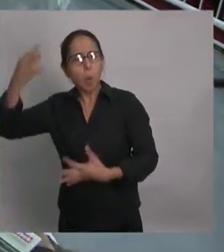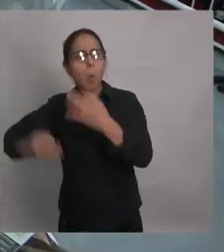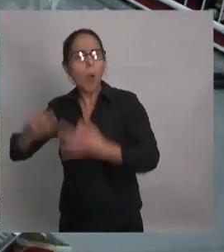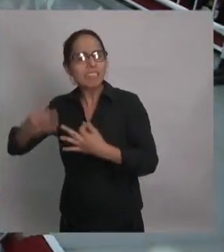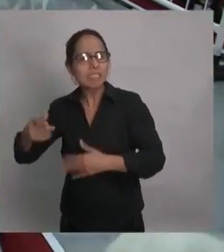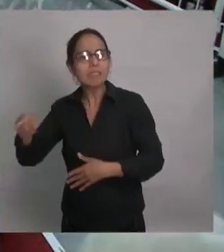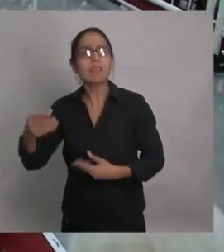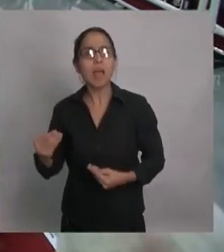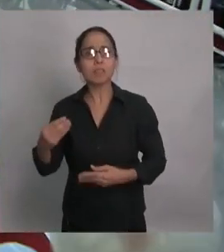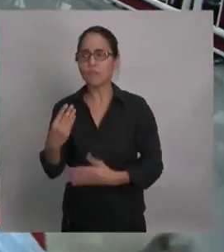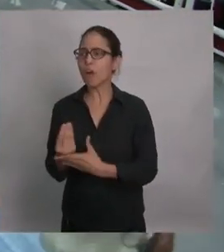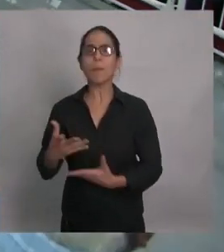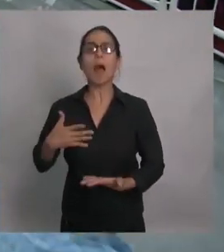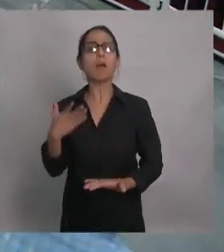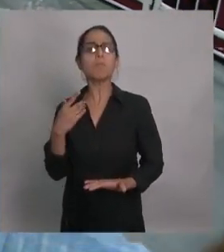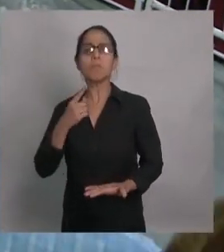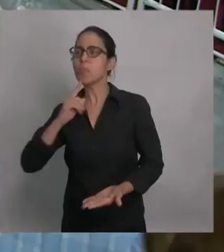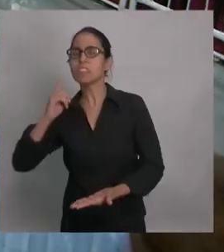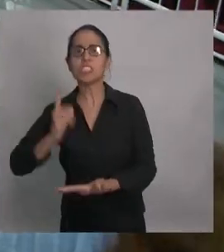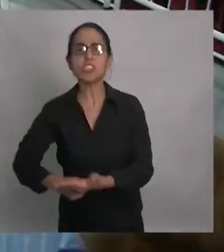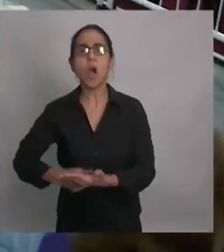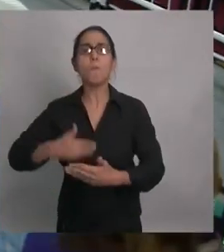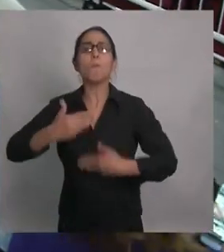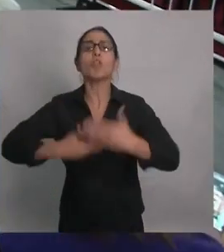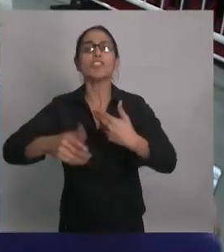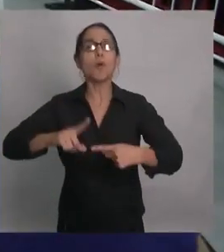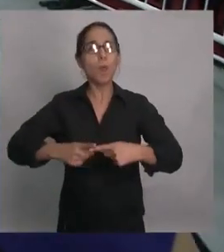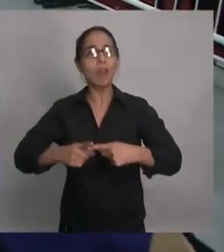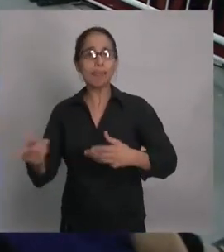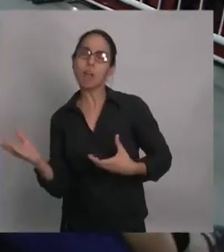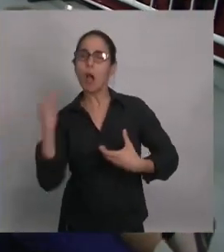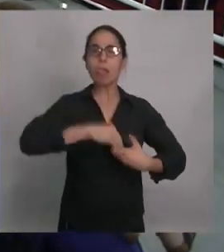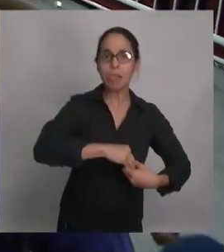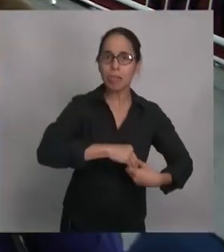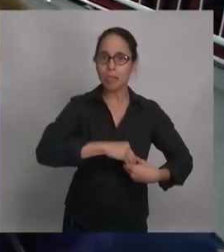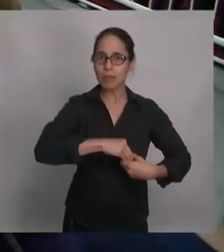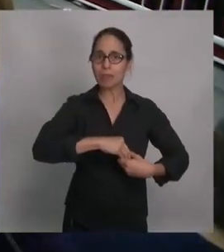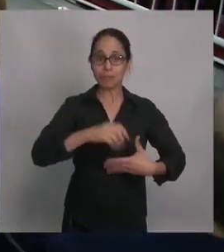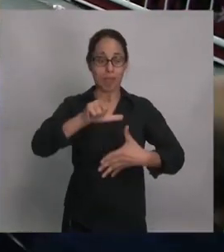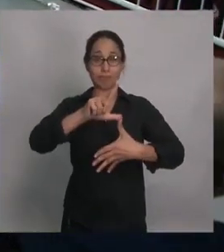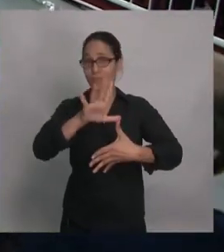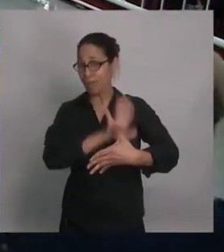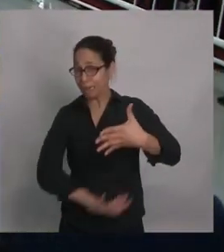ilegítima y legal en los procesos políticos de toda la región,